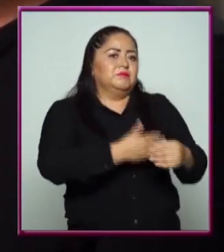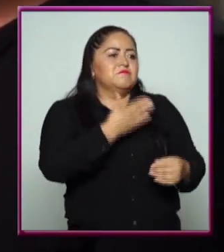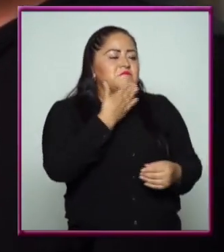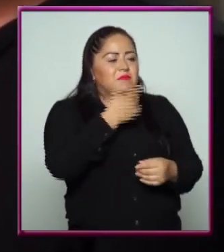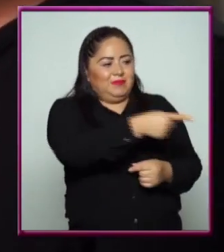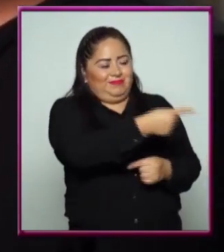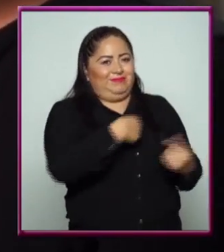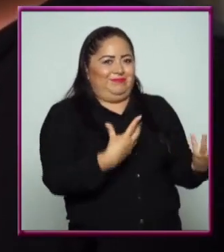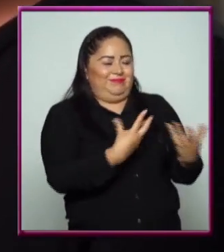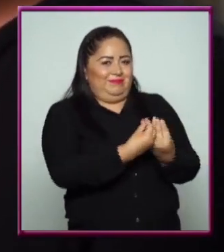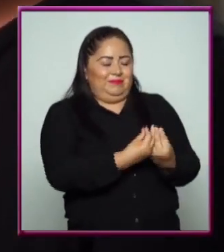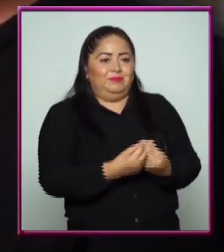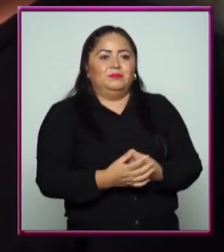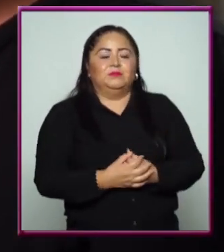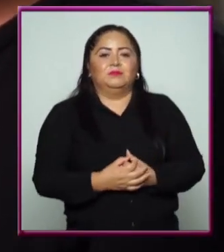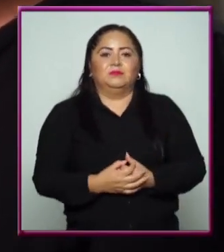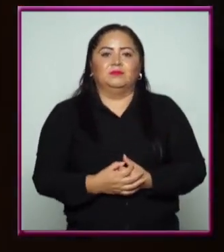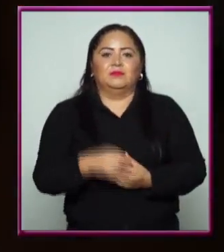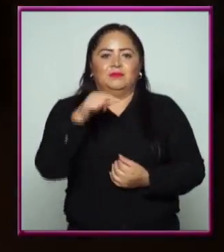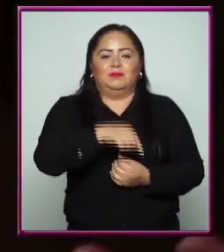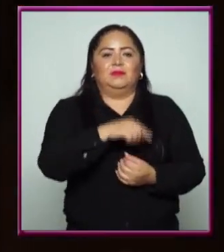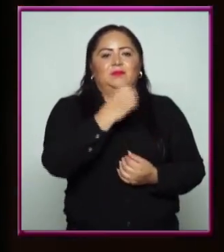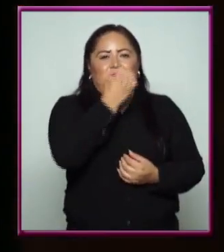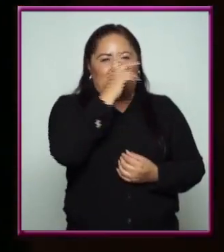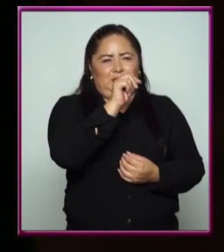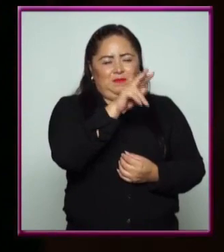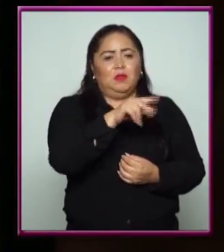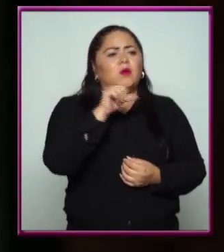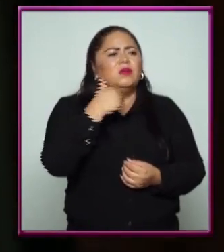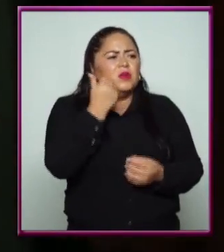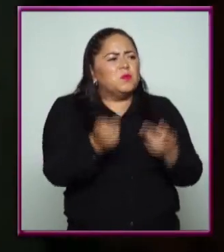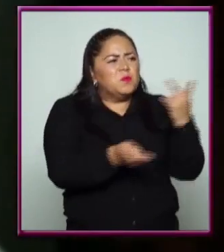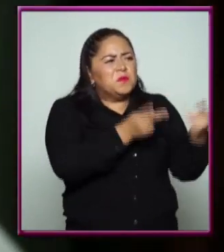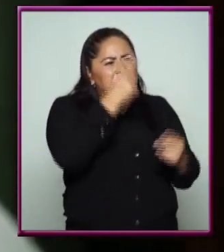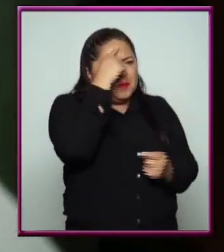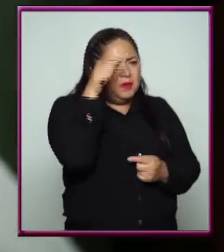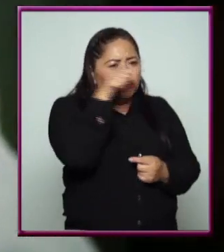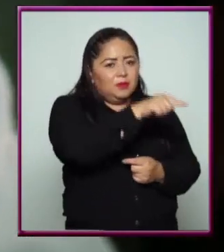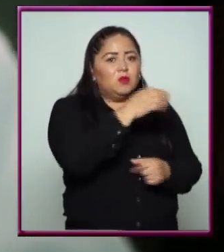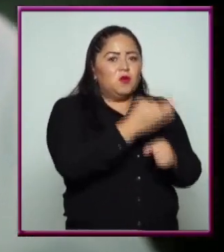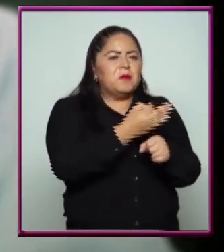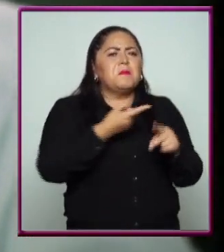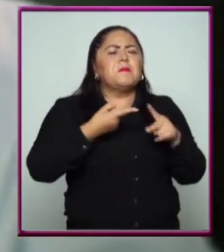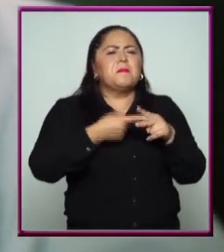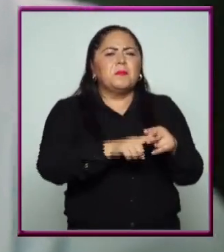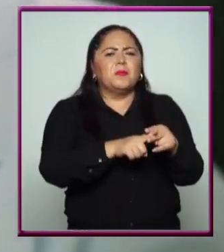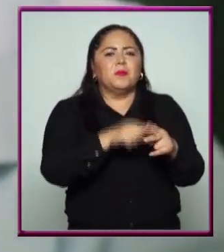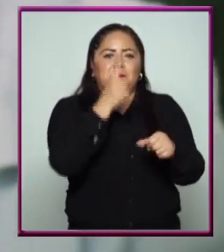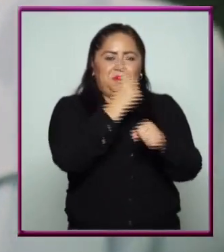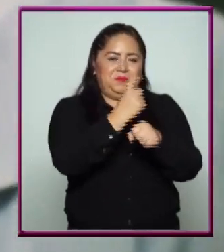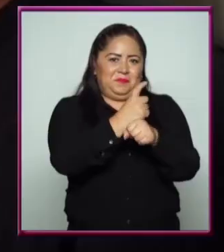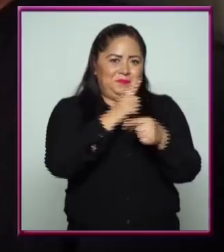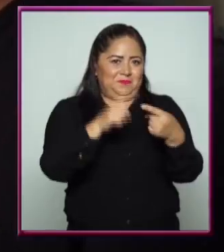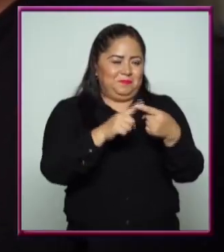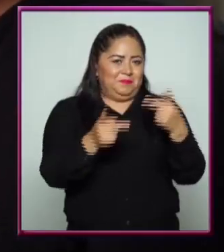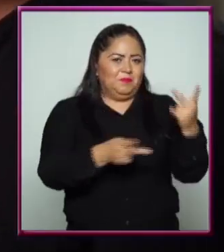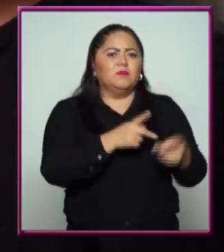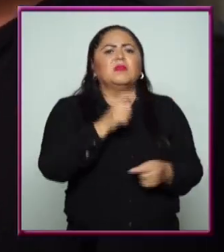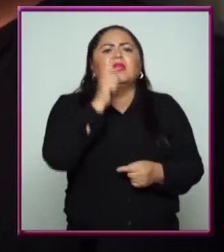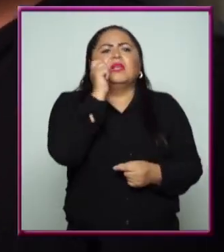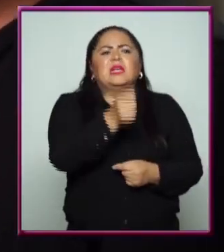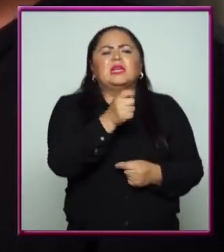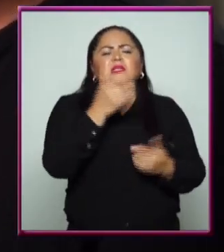honor tenerlo aquí en Jóvenes en TV. Tengo algunas preguntas para usted y vamos a empezar con la primera.